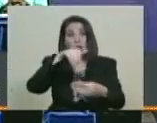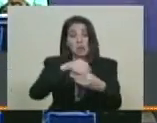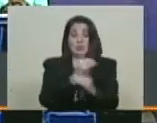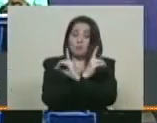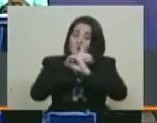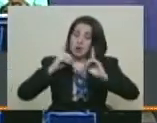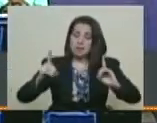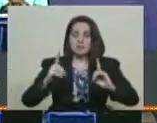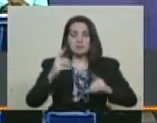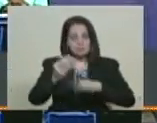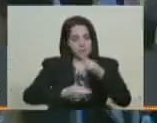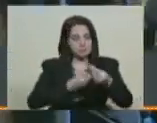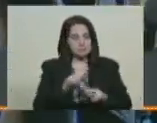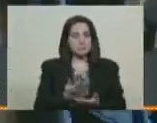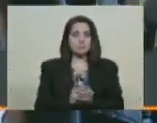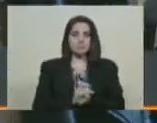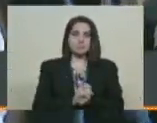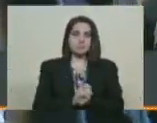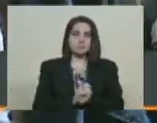democracia.